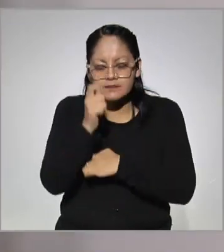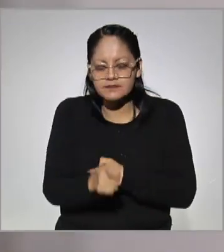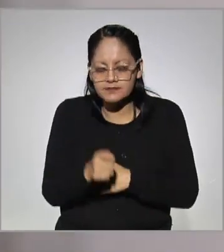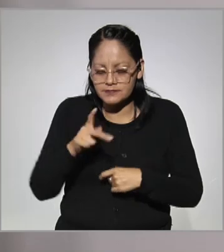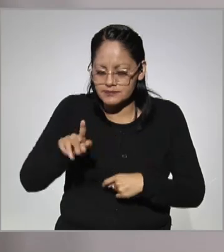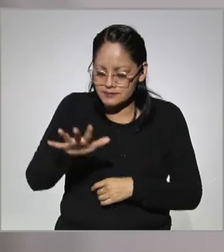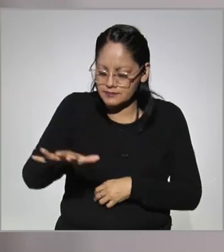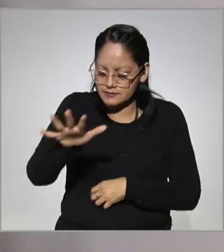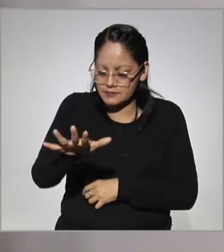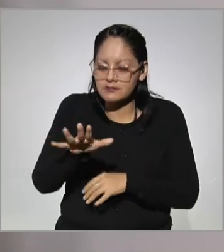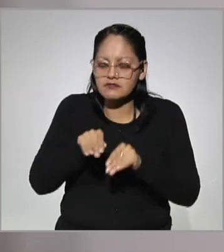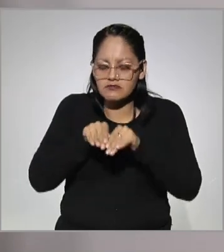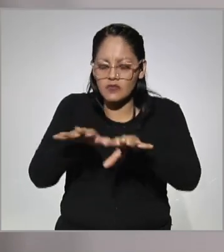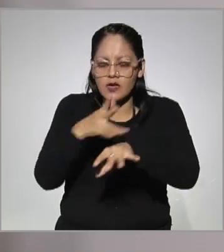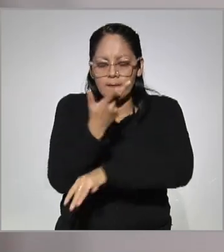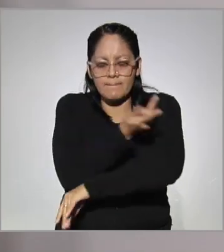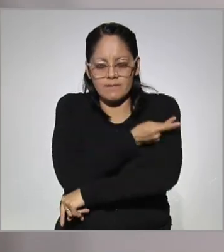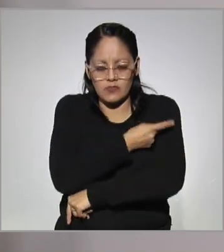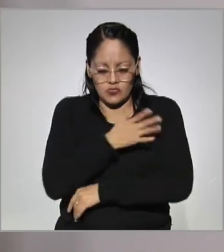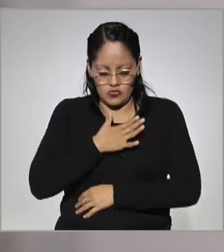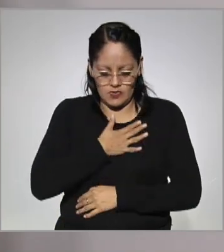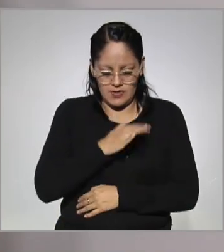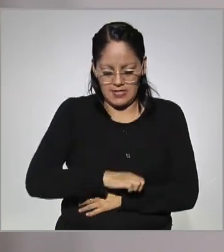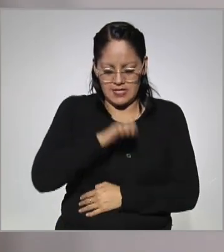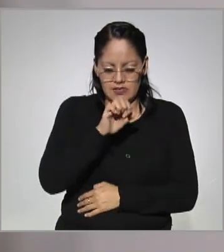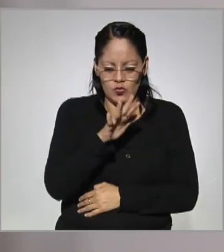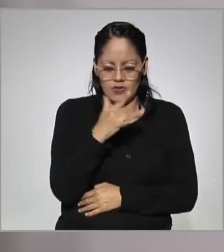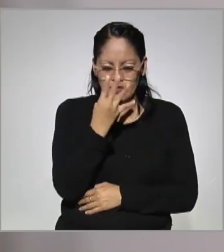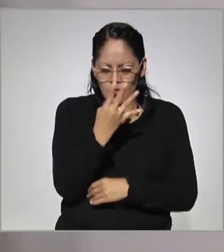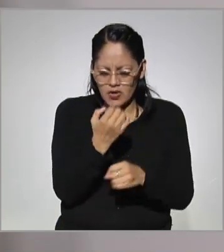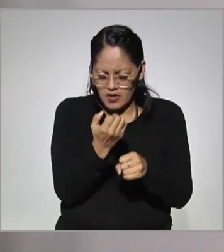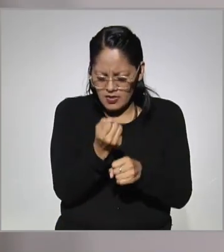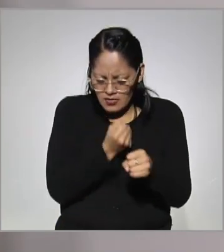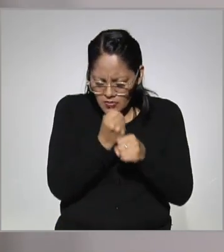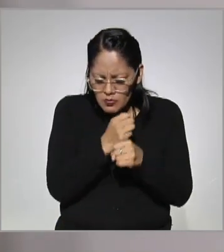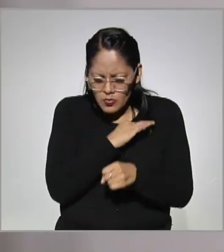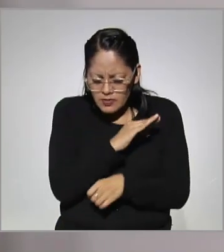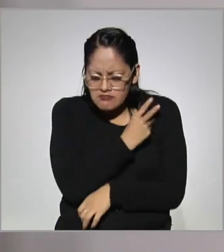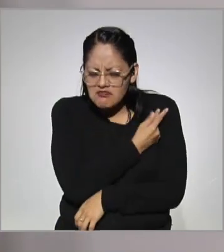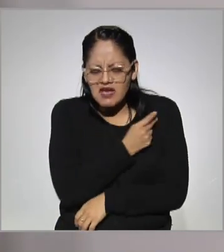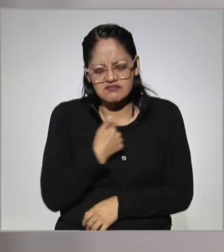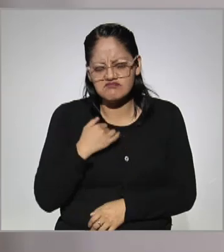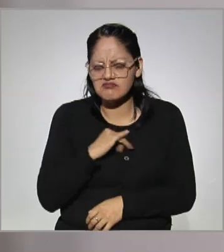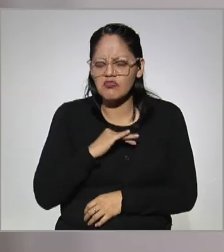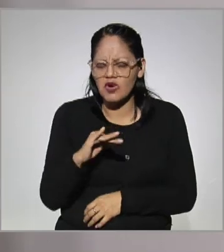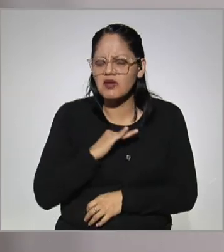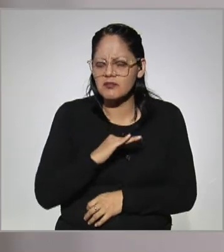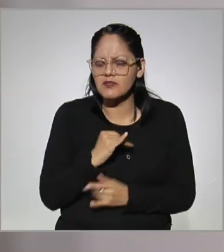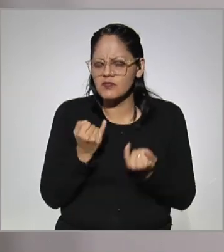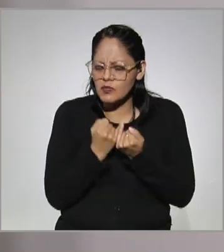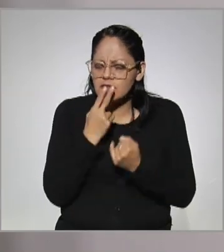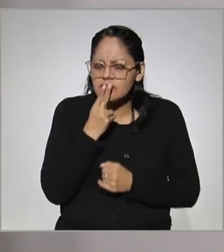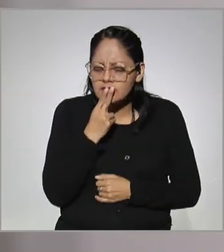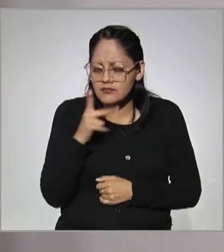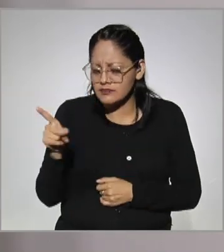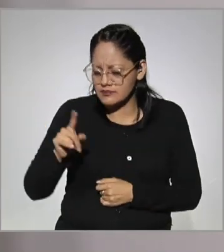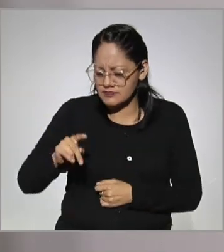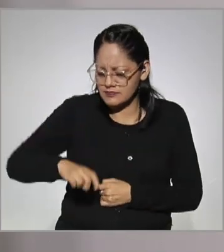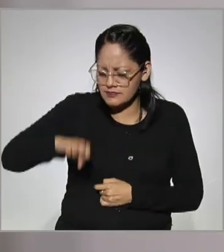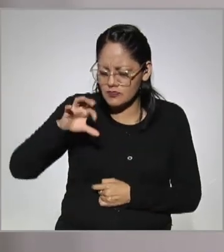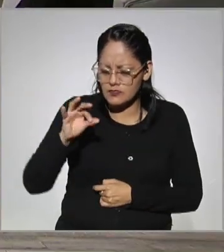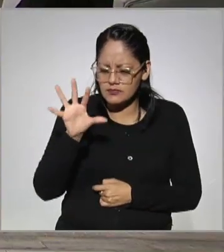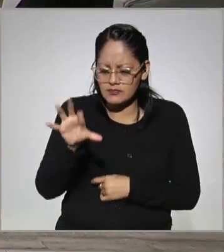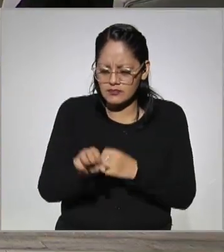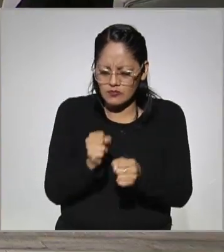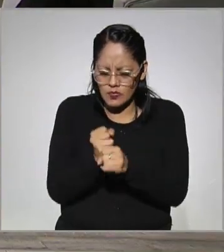que se abarcó. Yo tengo 54 y ¿me puedo poner la vacuna? Me la puedo poner. ¿Me va a servir? seguramente igual que el de 45 años,